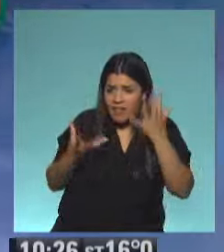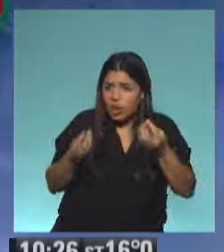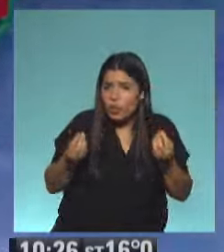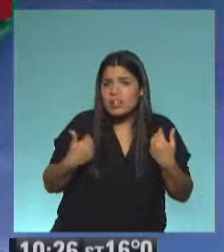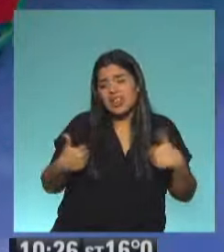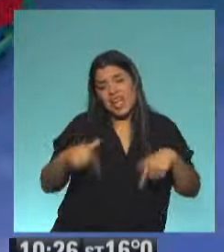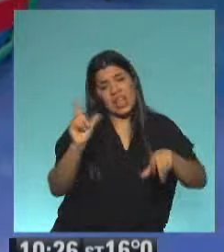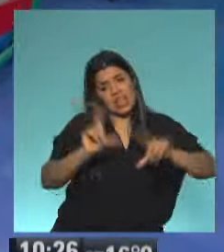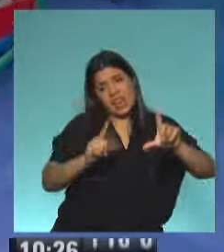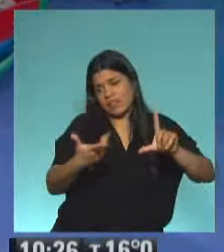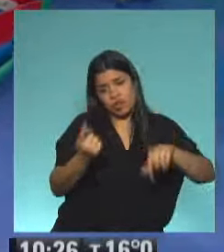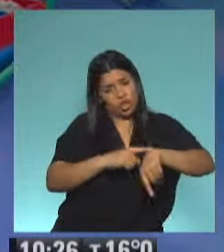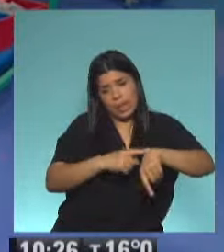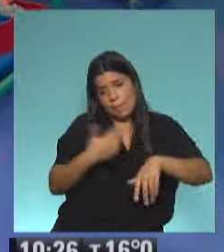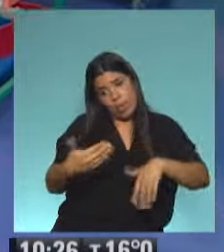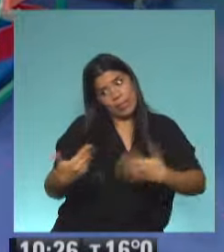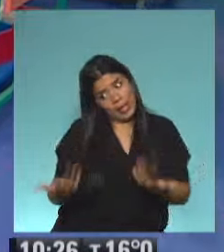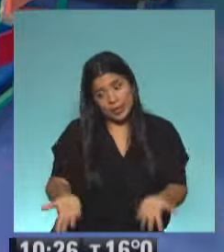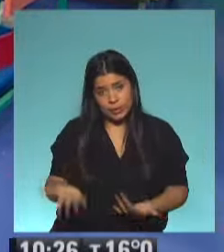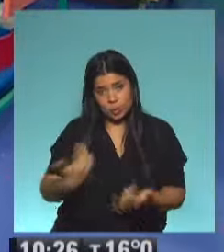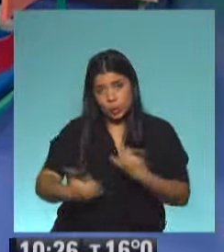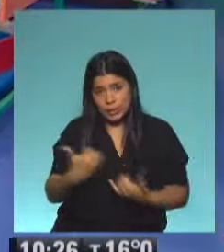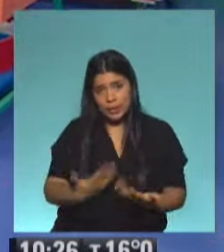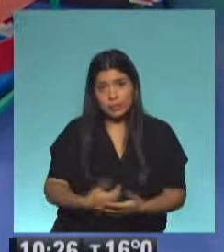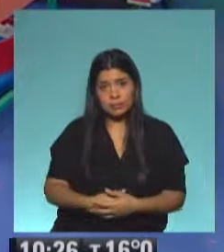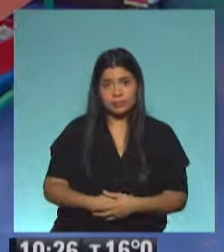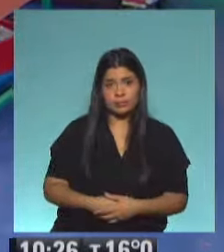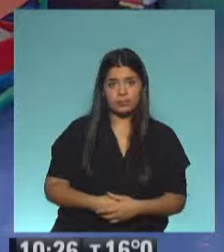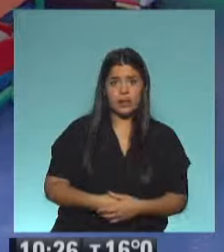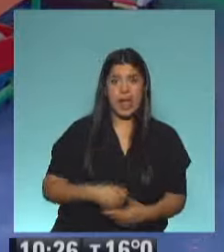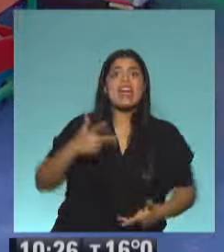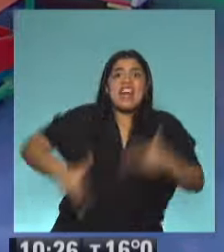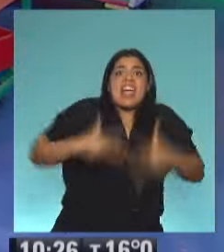nos encanta tenerlo por acá. ¿Qué nos puede contar?